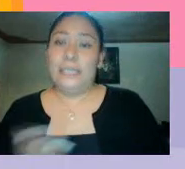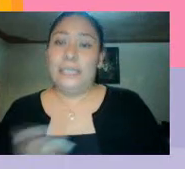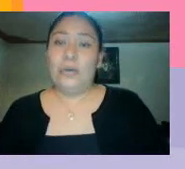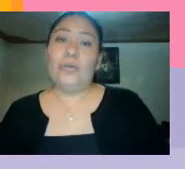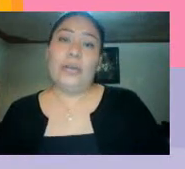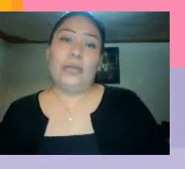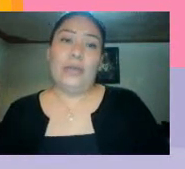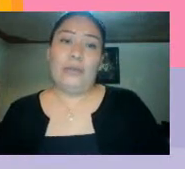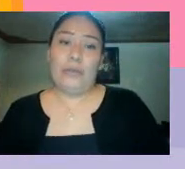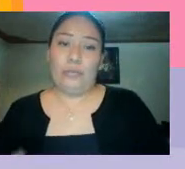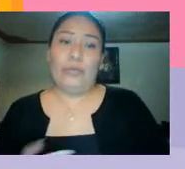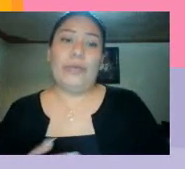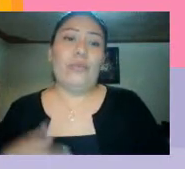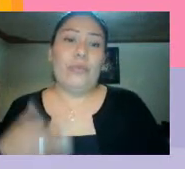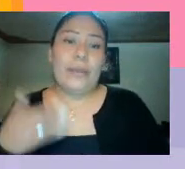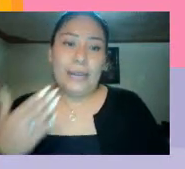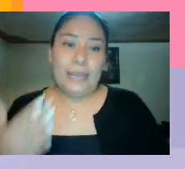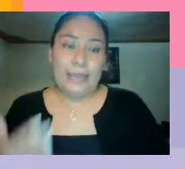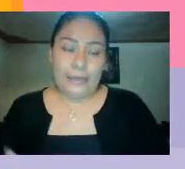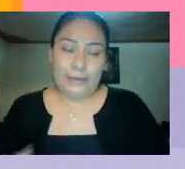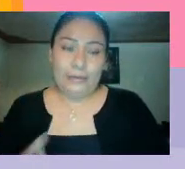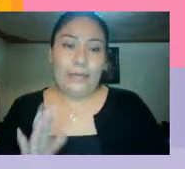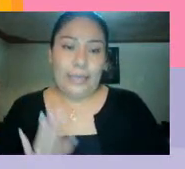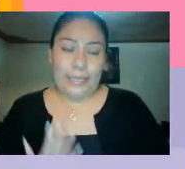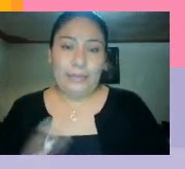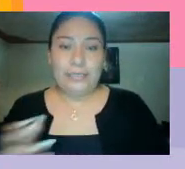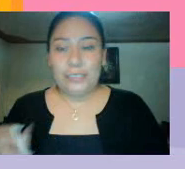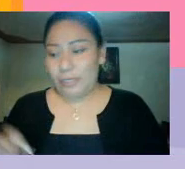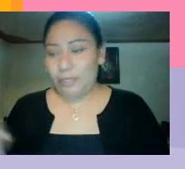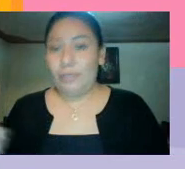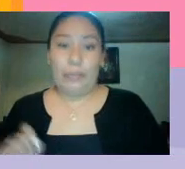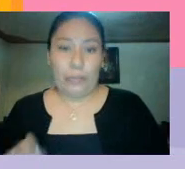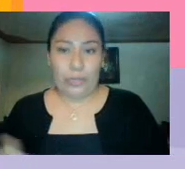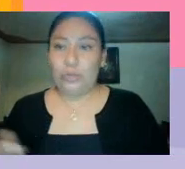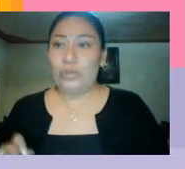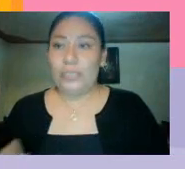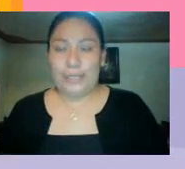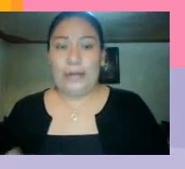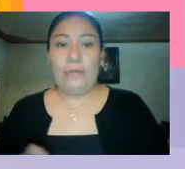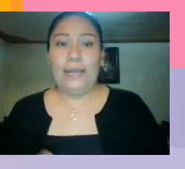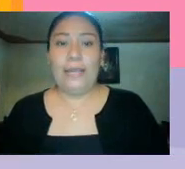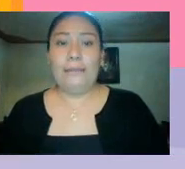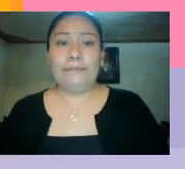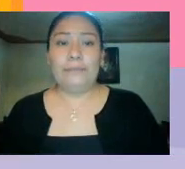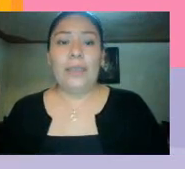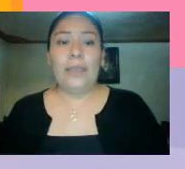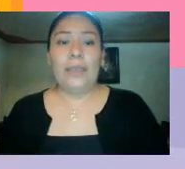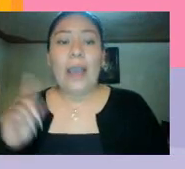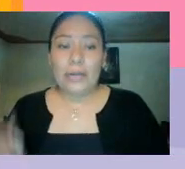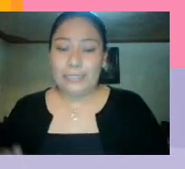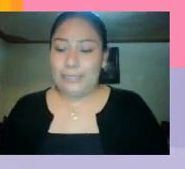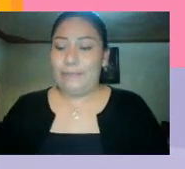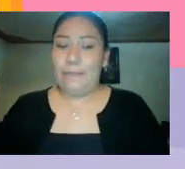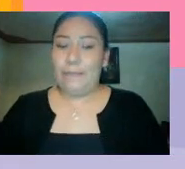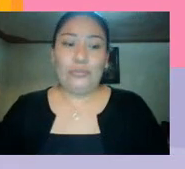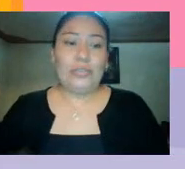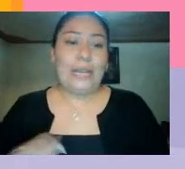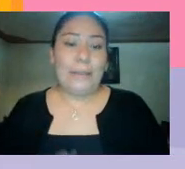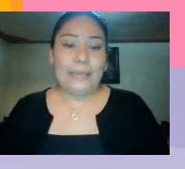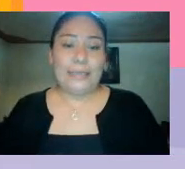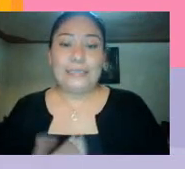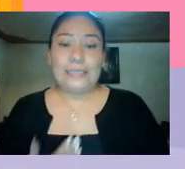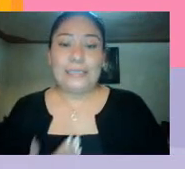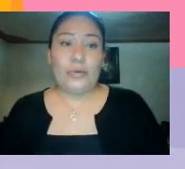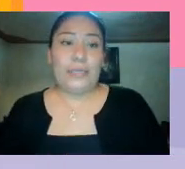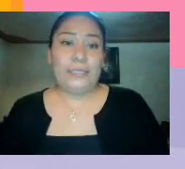Si les quedó alguna duda, bueno, pueden volver a leer e ir más despacio para poder contestarlo, ¿vale? Ahora sí, vamos a